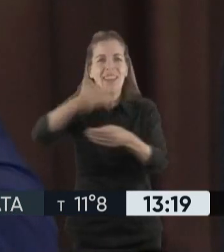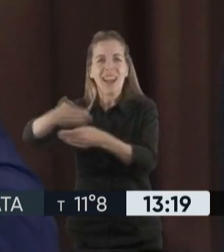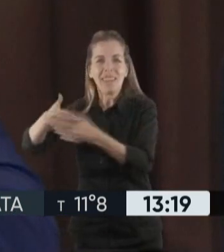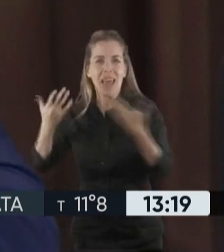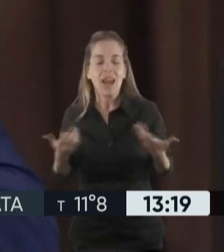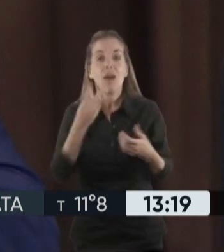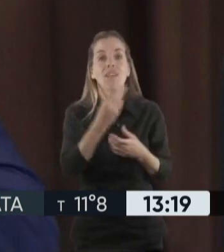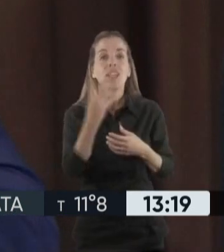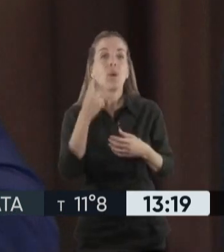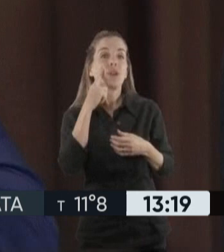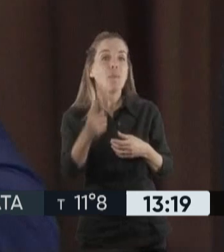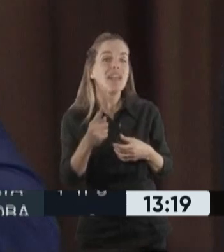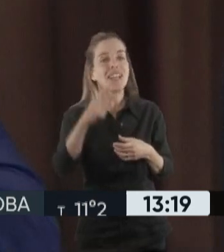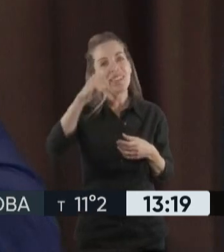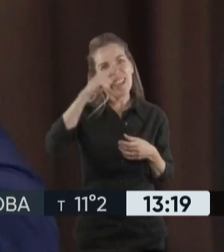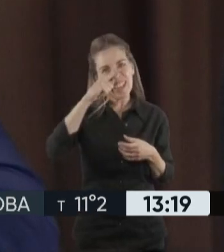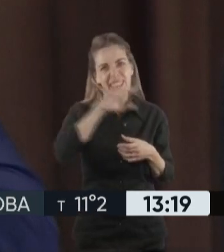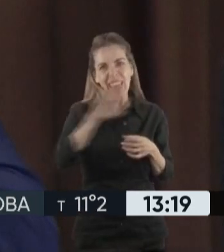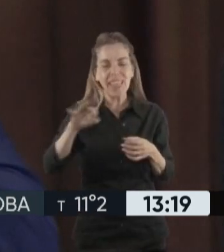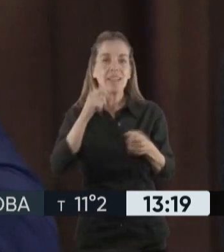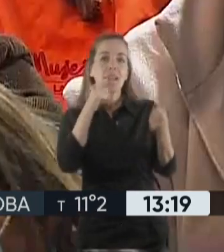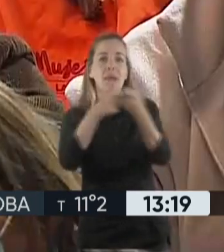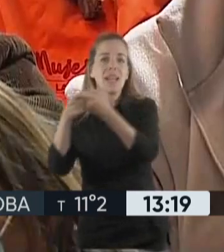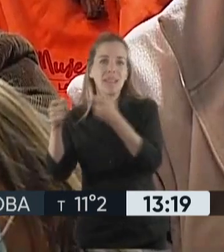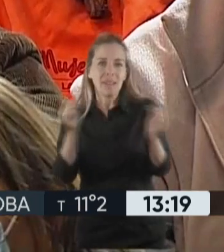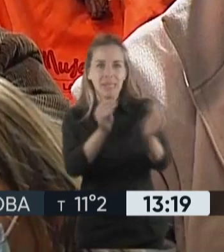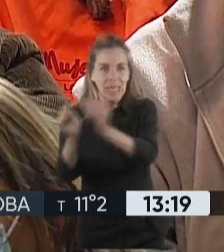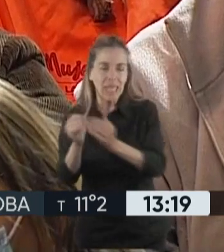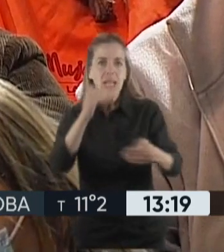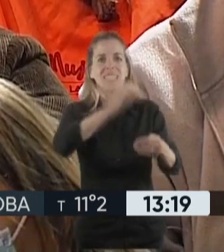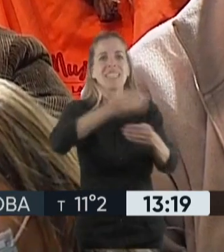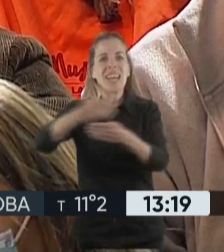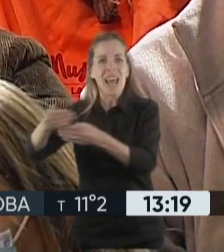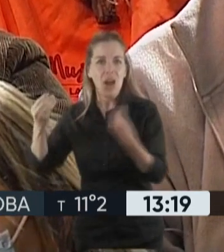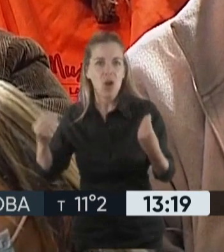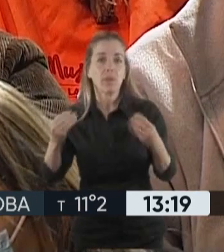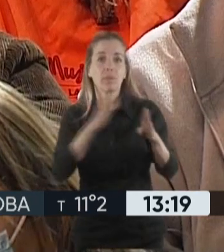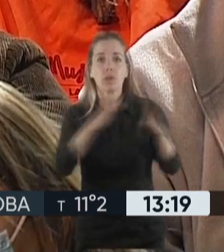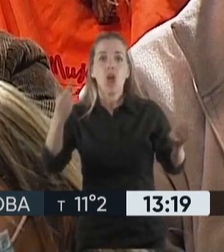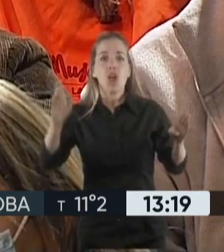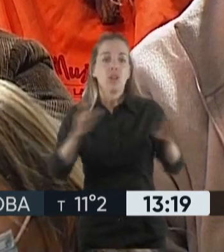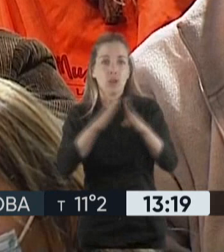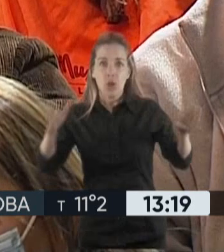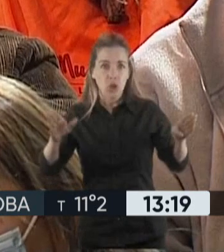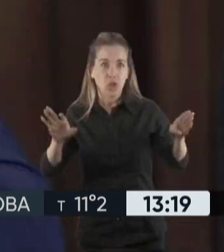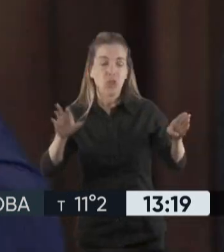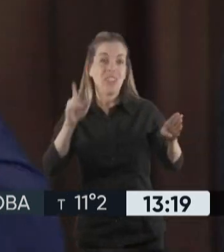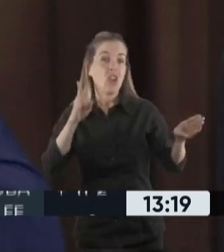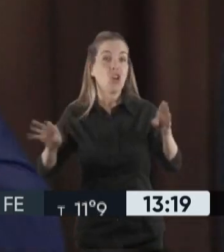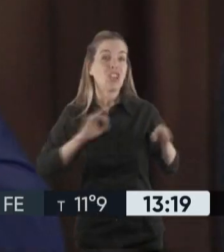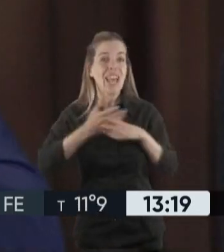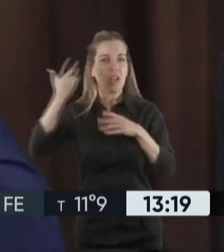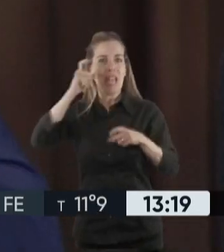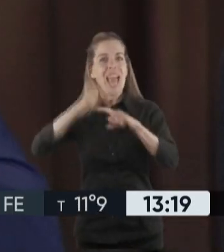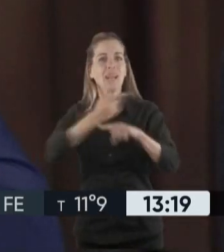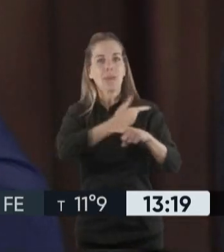Cerraron 24.700 pymes. De los 48 meses que duró la gestión que nos precedió,